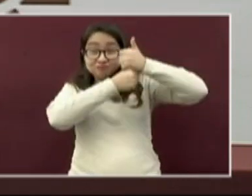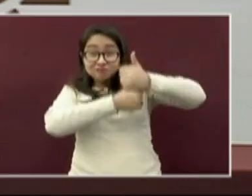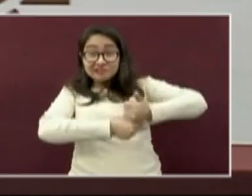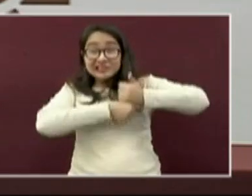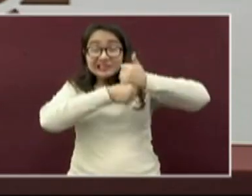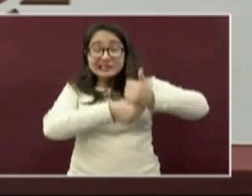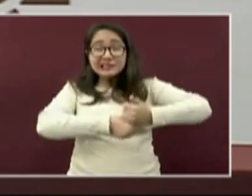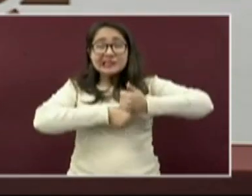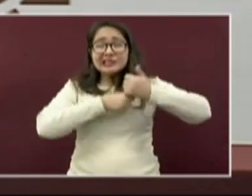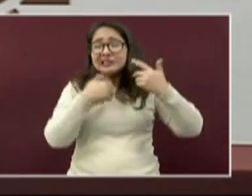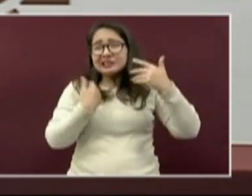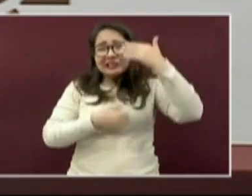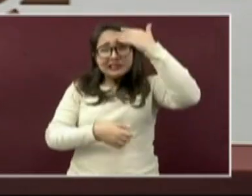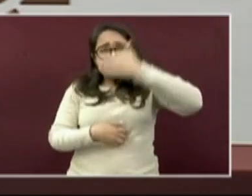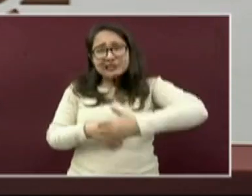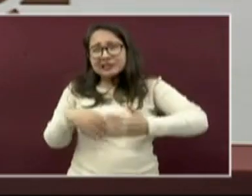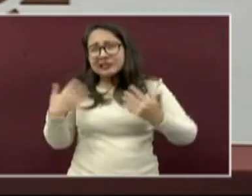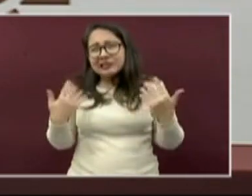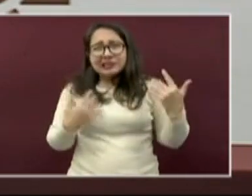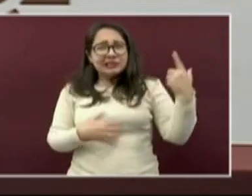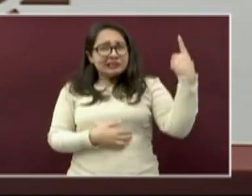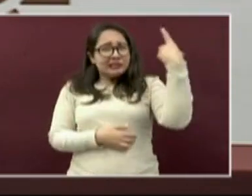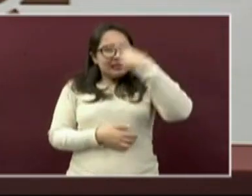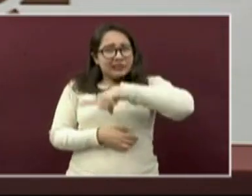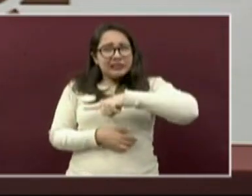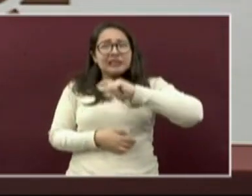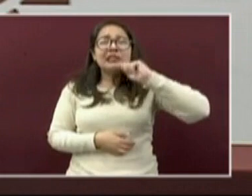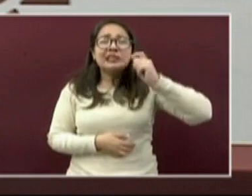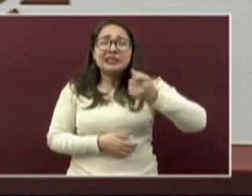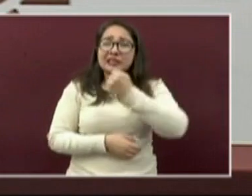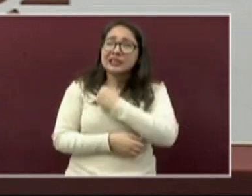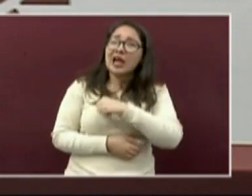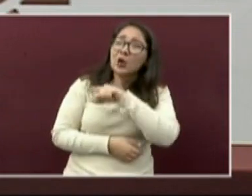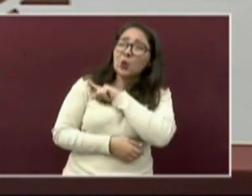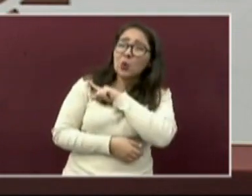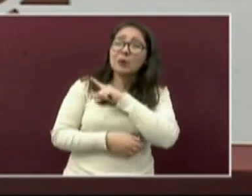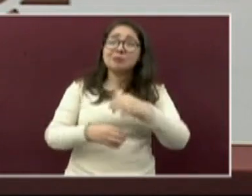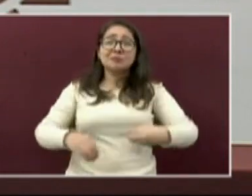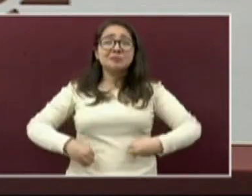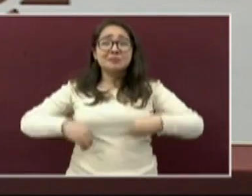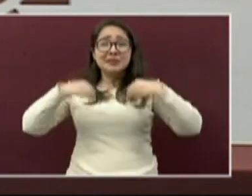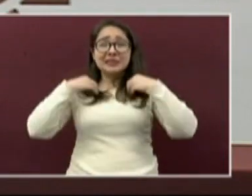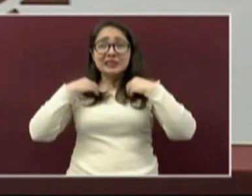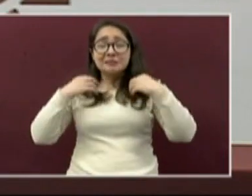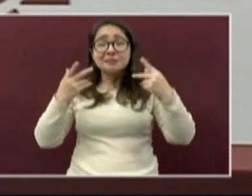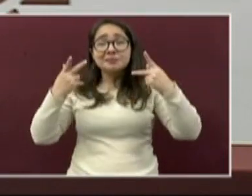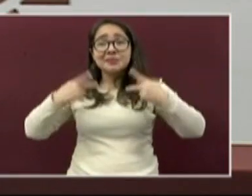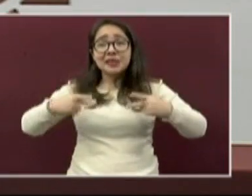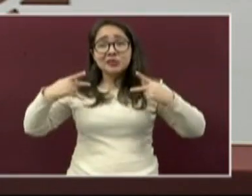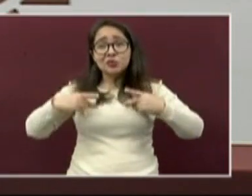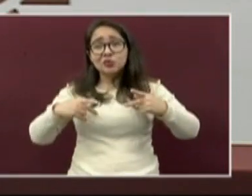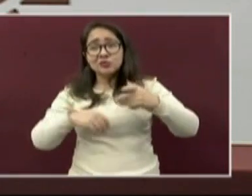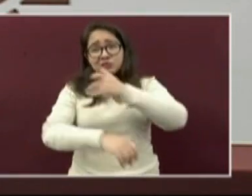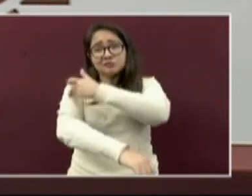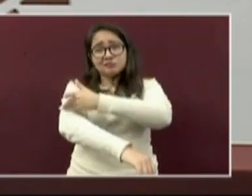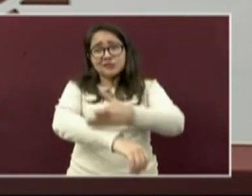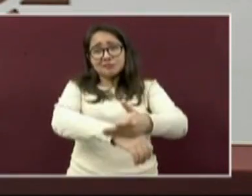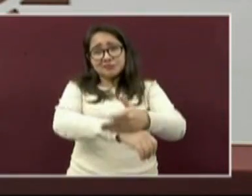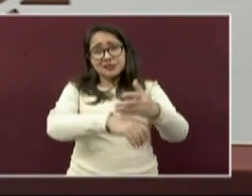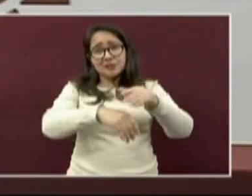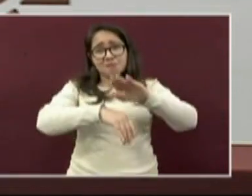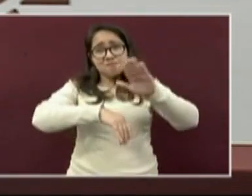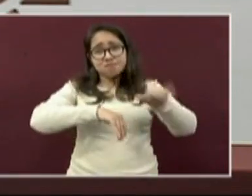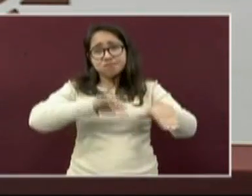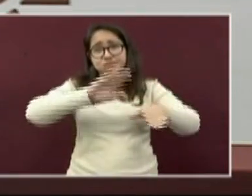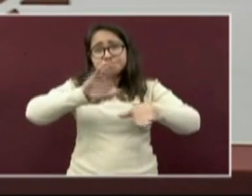en donde más nos duele que es la salud y la vida de uno mismo y de nuestros seres queridos